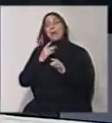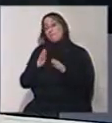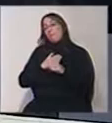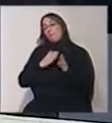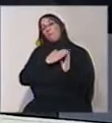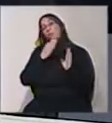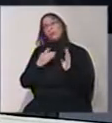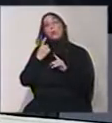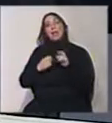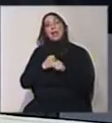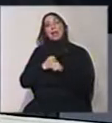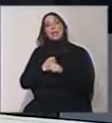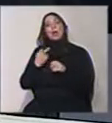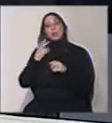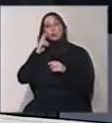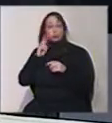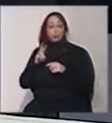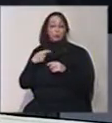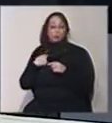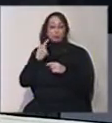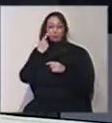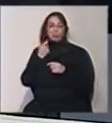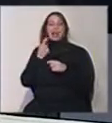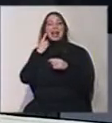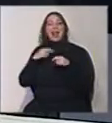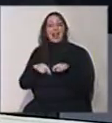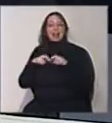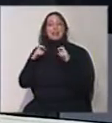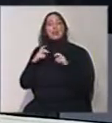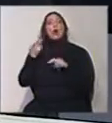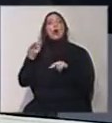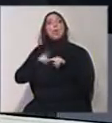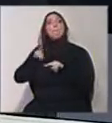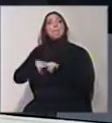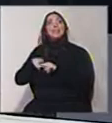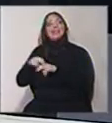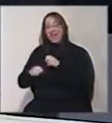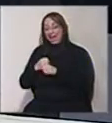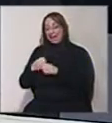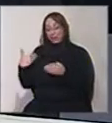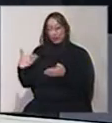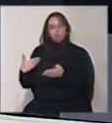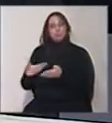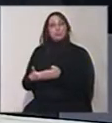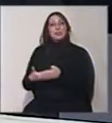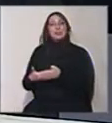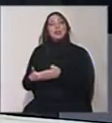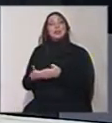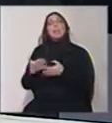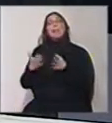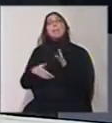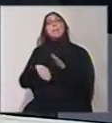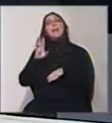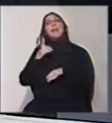hay una escalada de violencia en el país, yo lo advierto. Analicemos los homicidios del año que está corriendo. Tuvimos a razón de más de